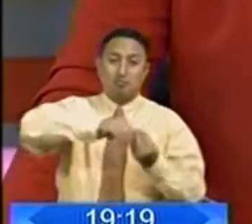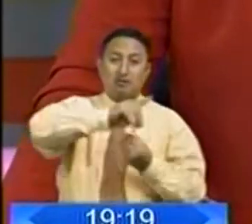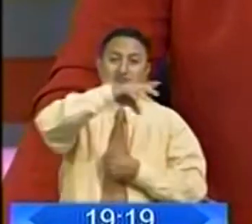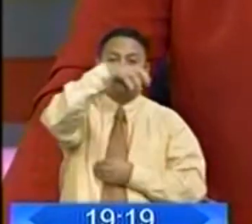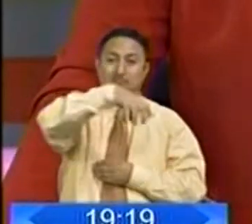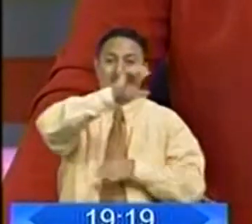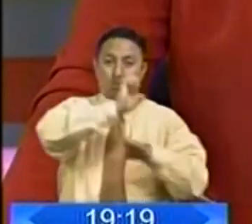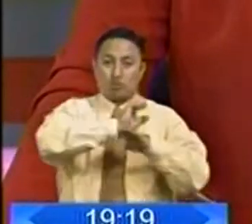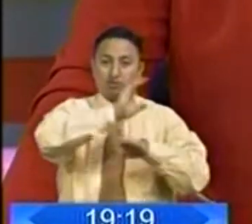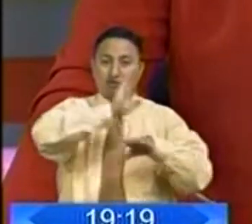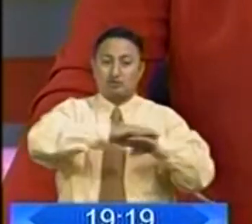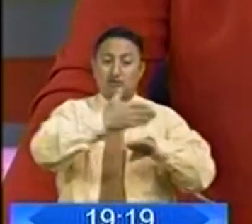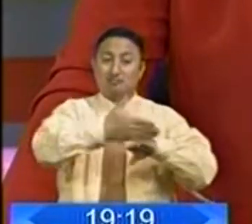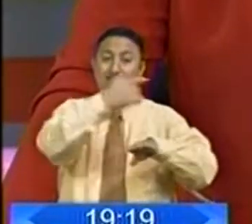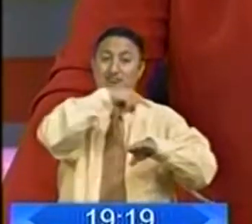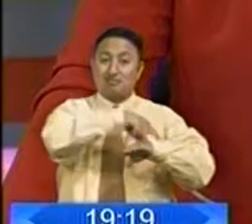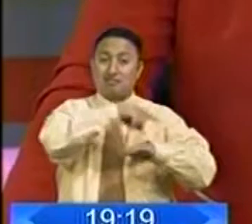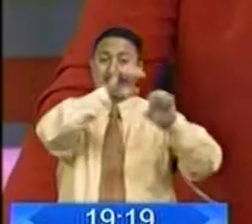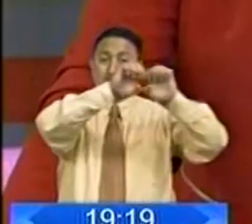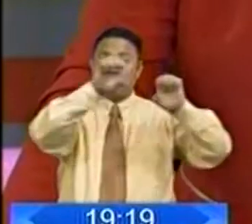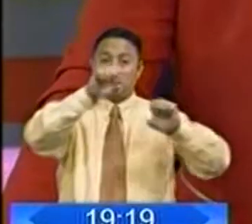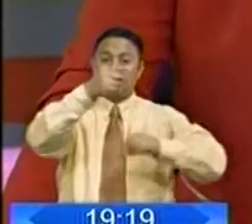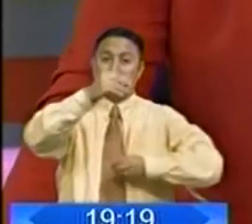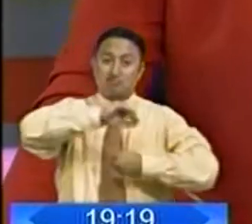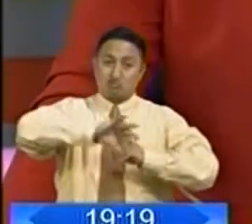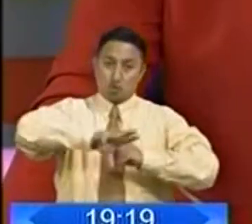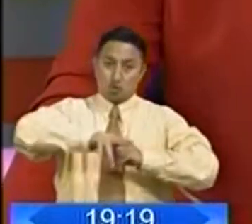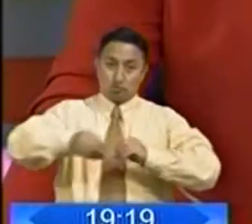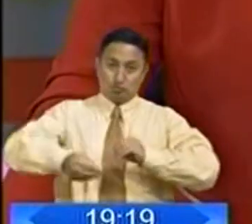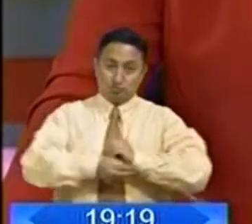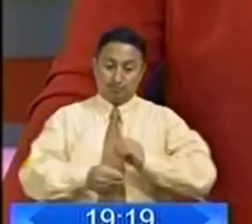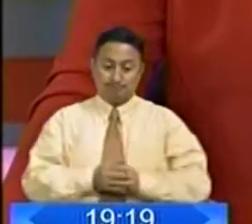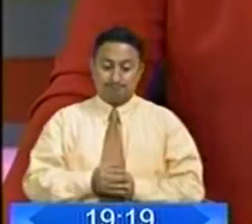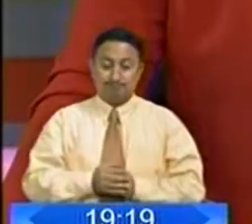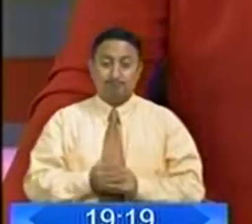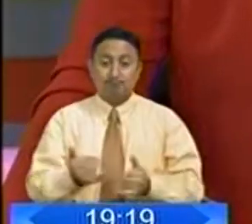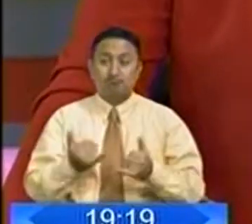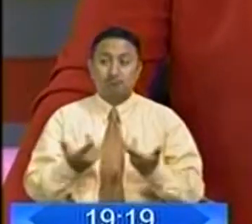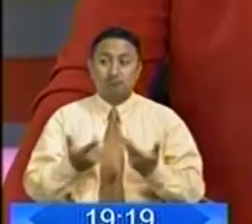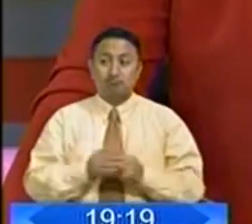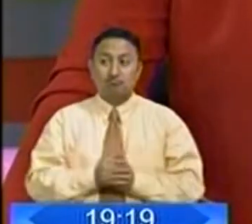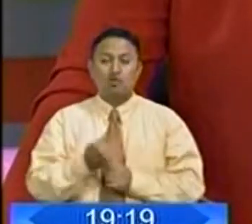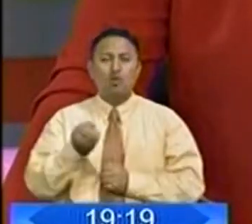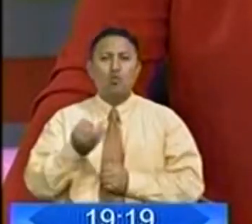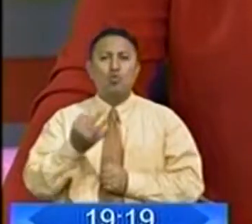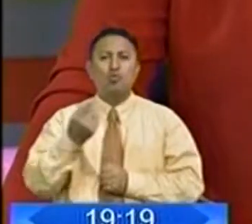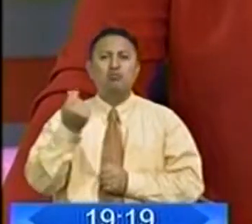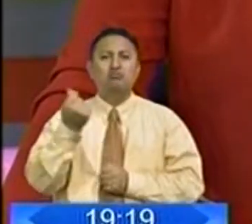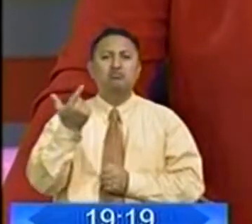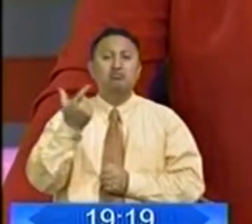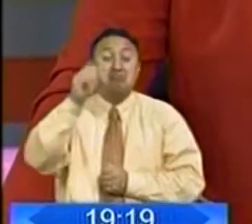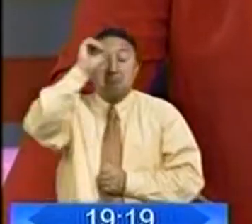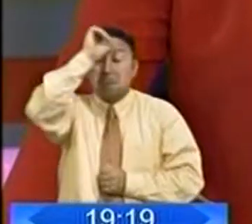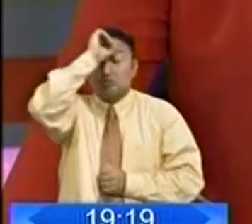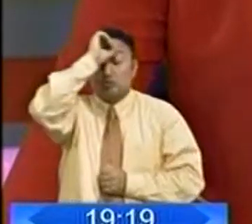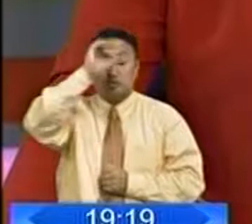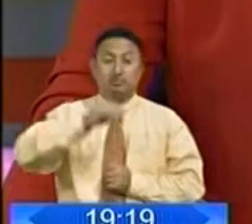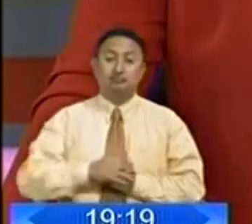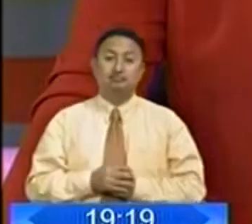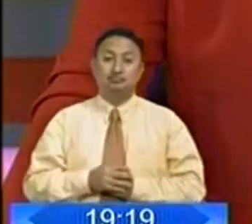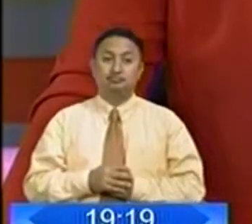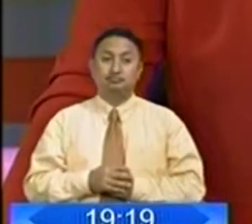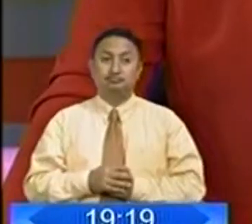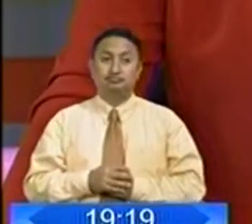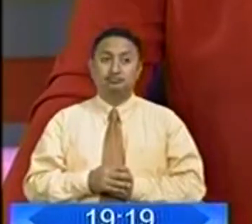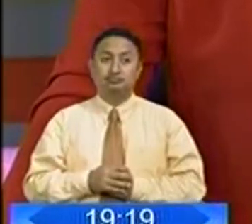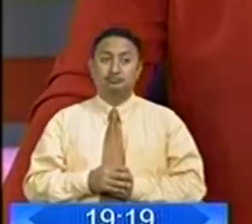producto de los actos de corrupción de la brasilera. Sin embargo, hasta el momento se desconoce a cuánto podría exceder la indemnización que